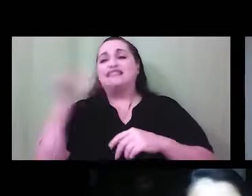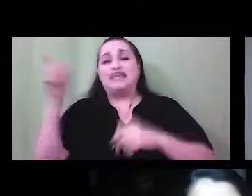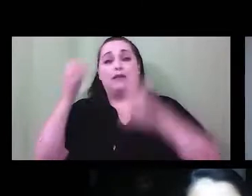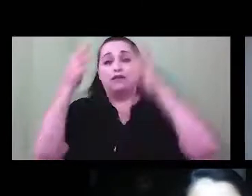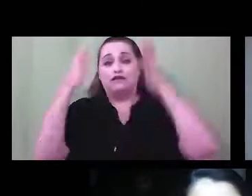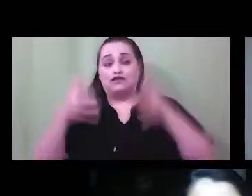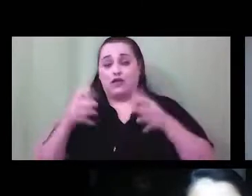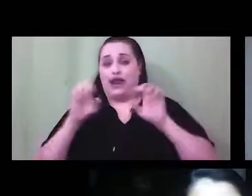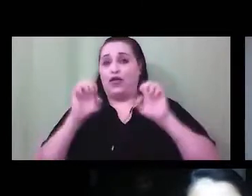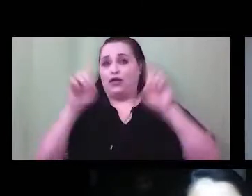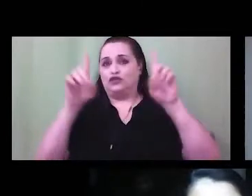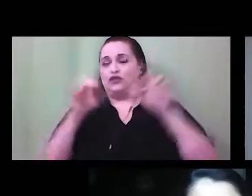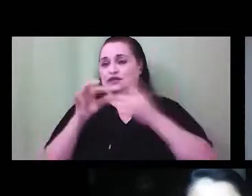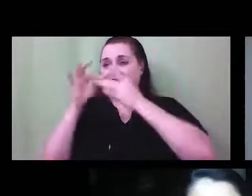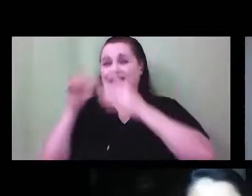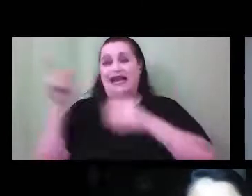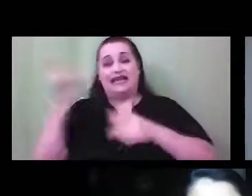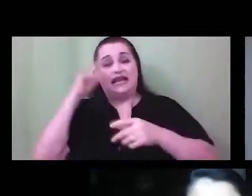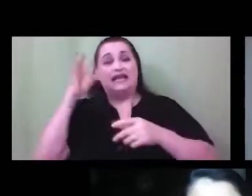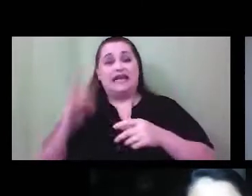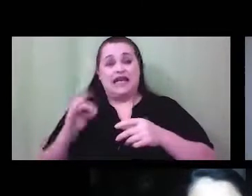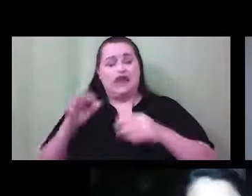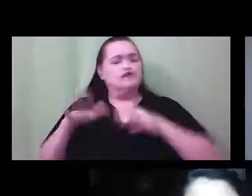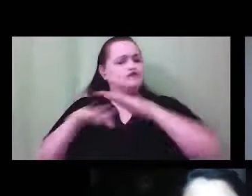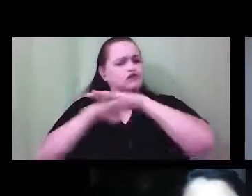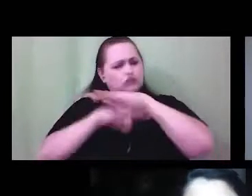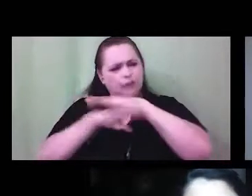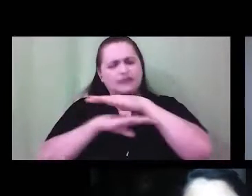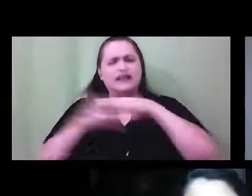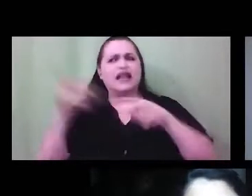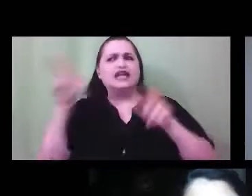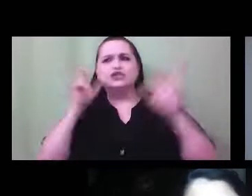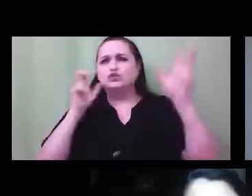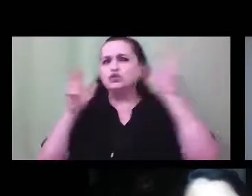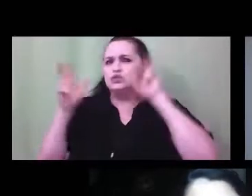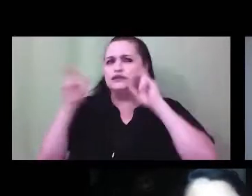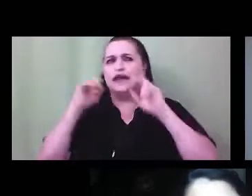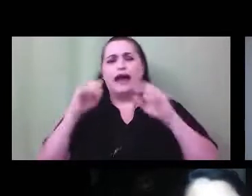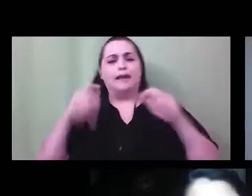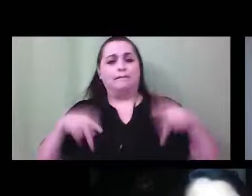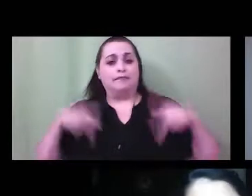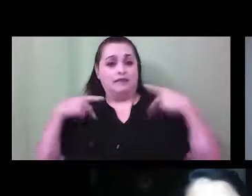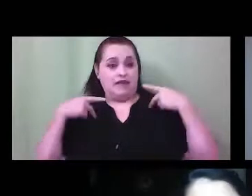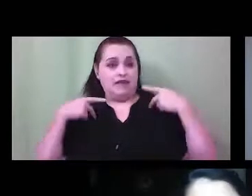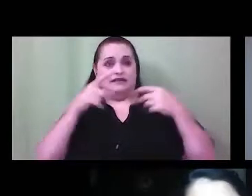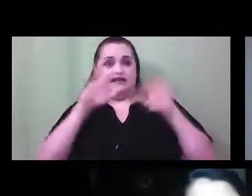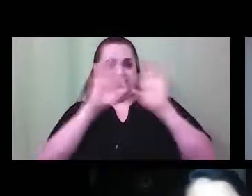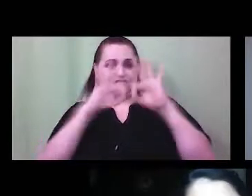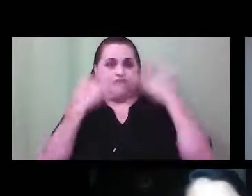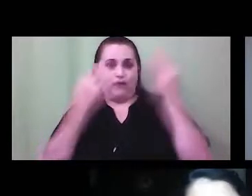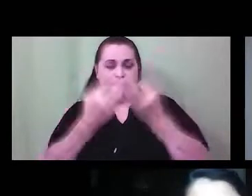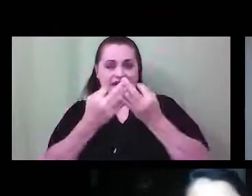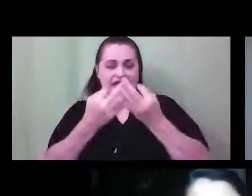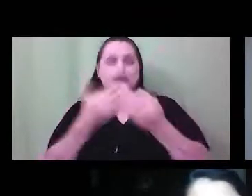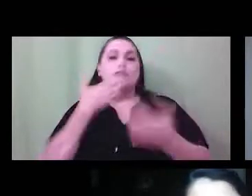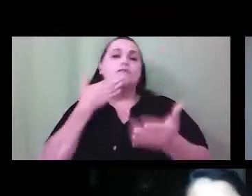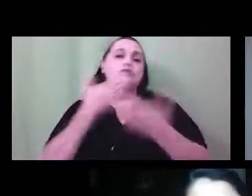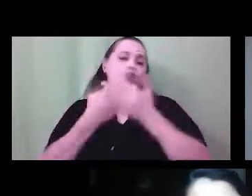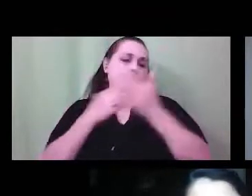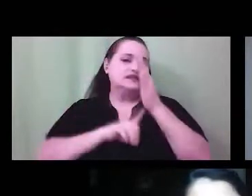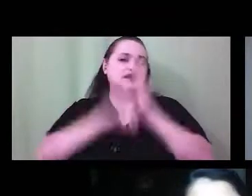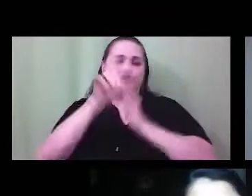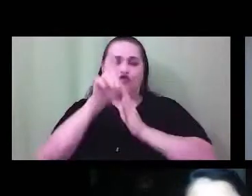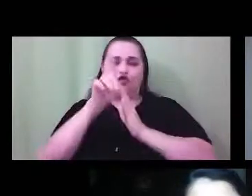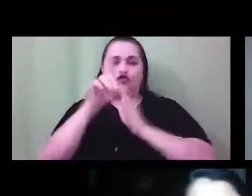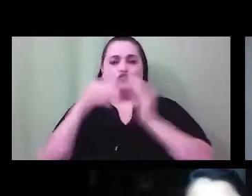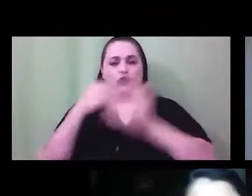educación especial y que considera que es fundamental escuchar las vivencias de las familias para el buen desarrollo